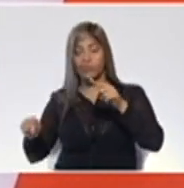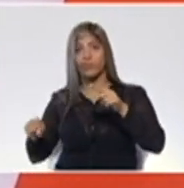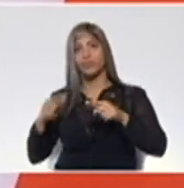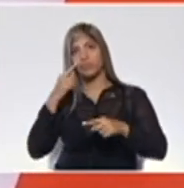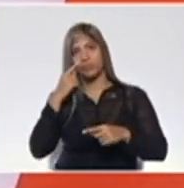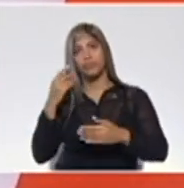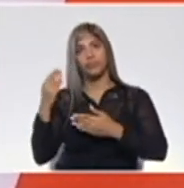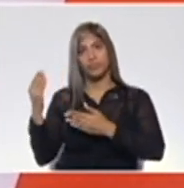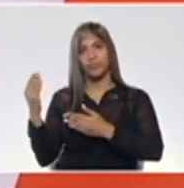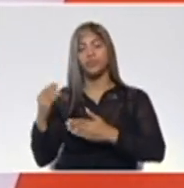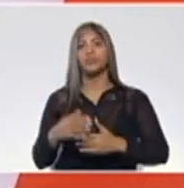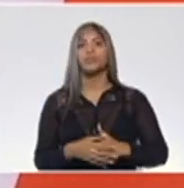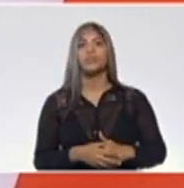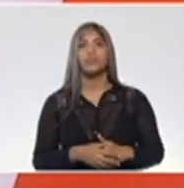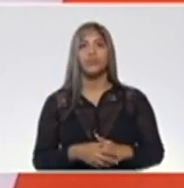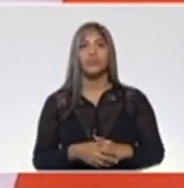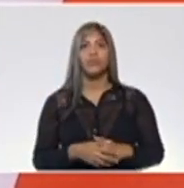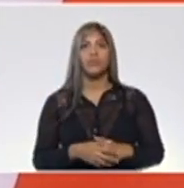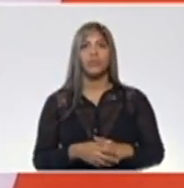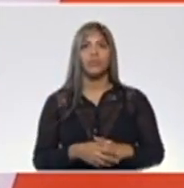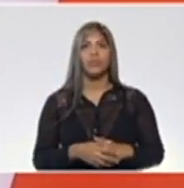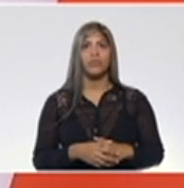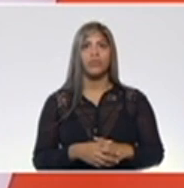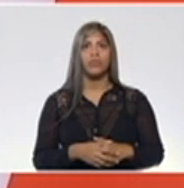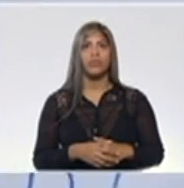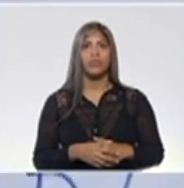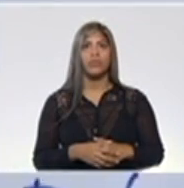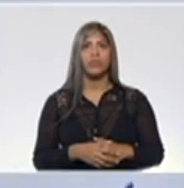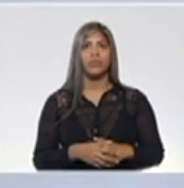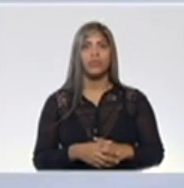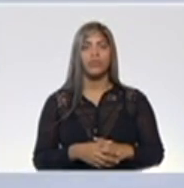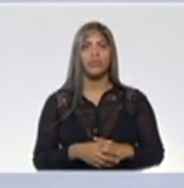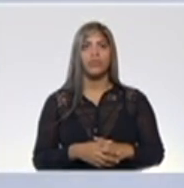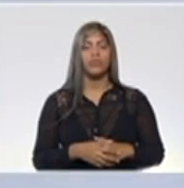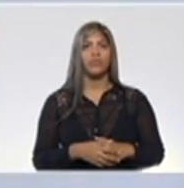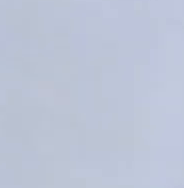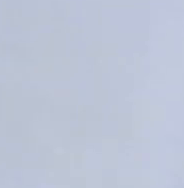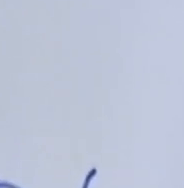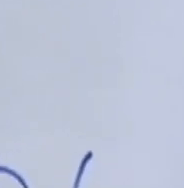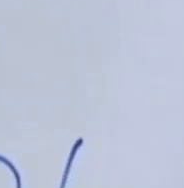Puede observarse que pasan por el origen de coordenadas.